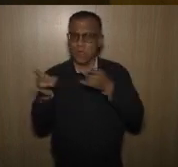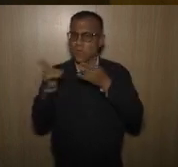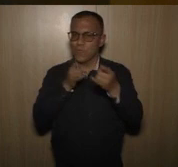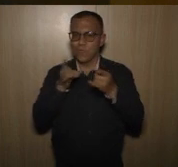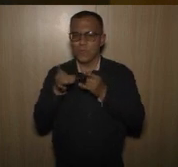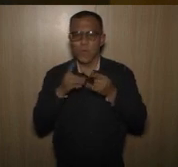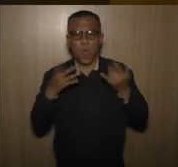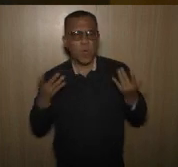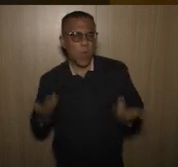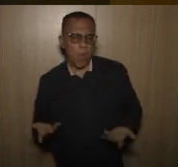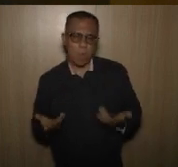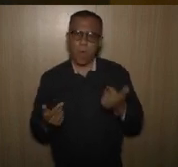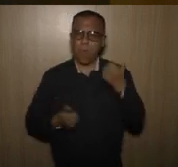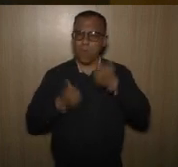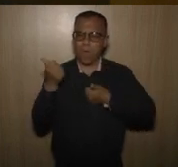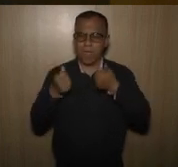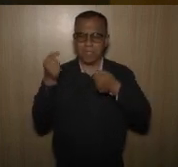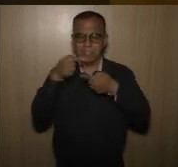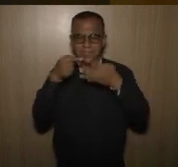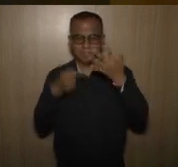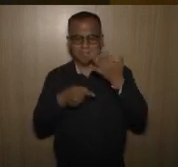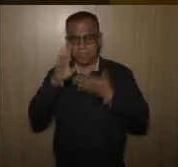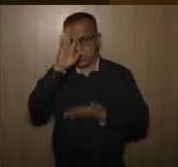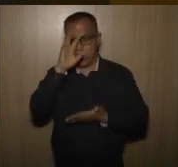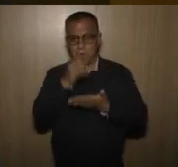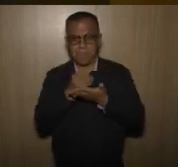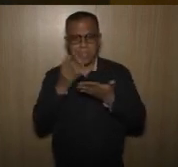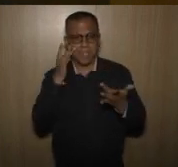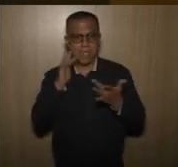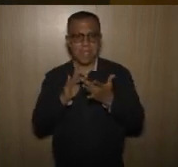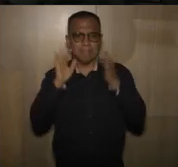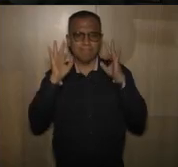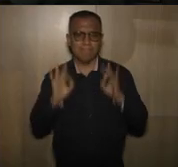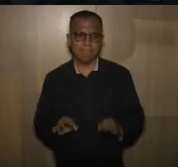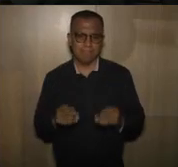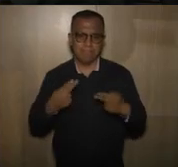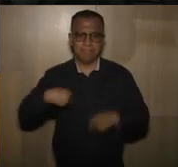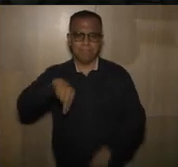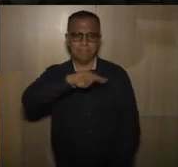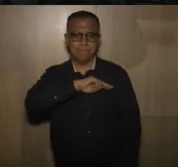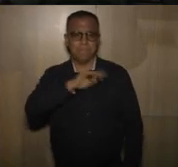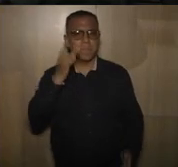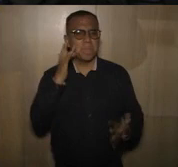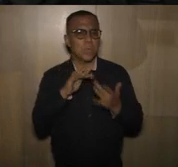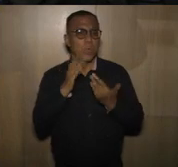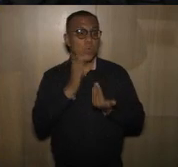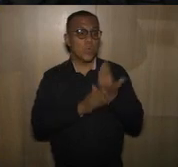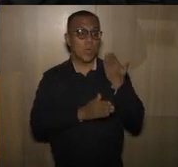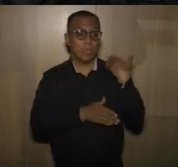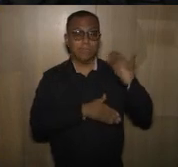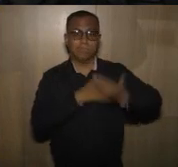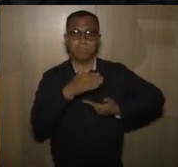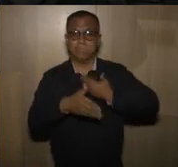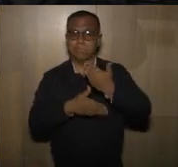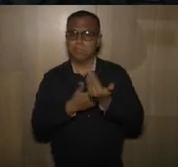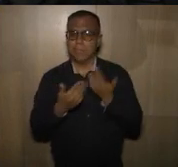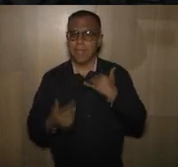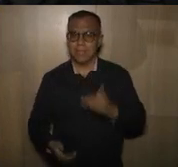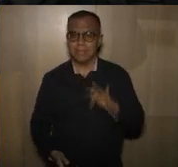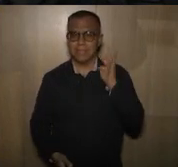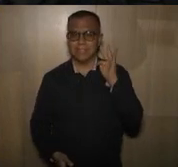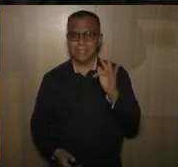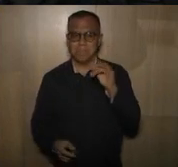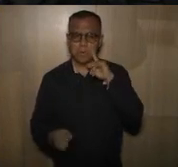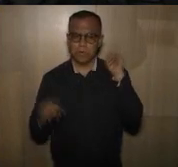las percepciones, qué apreciación nos queda a nosotros de este nuevo SASES a partir de los testimonios,